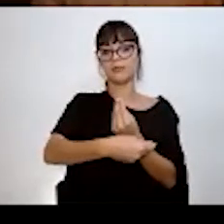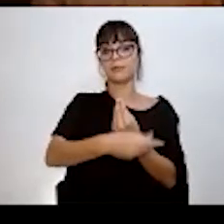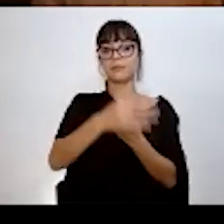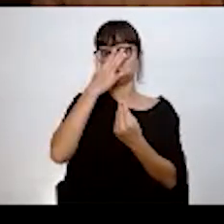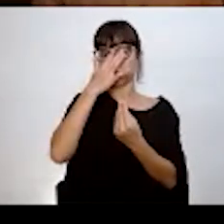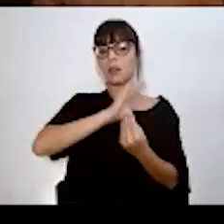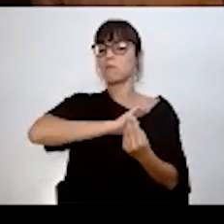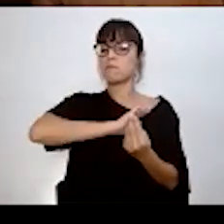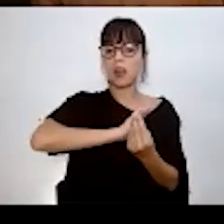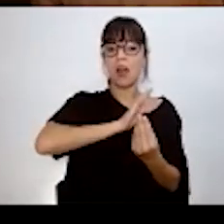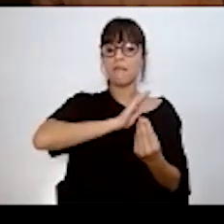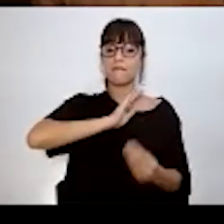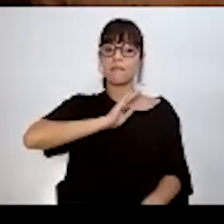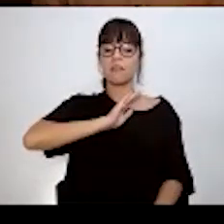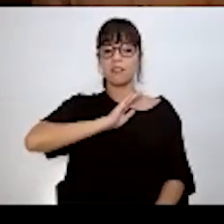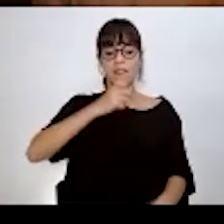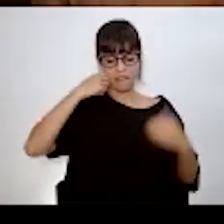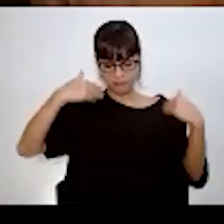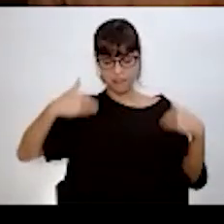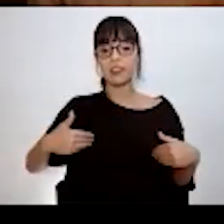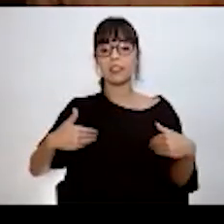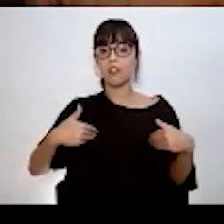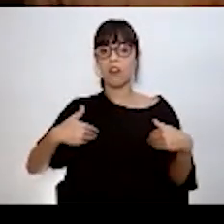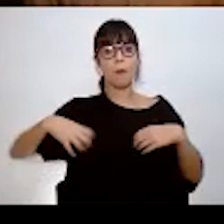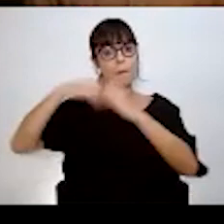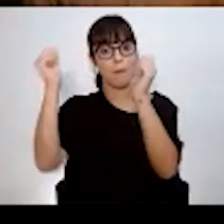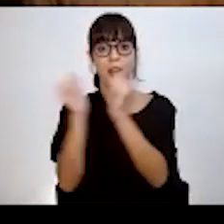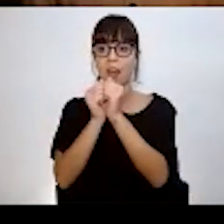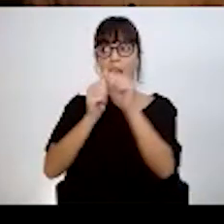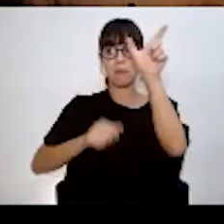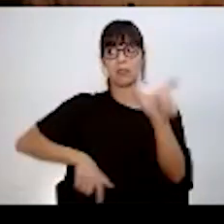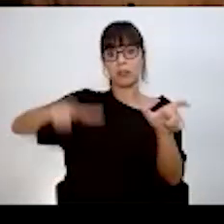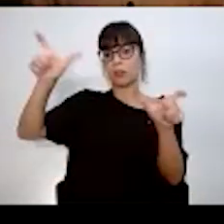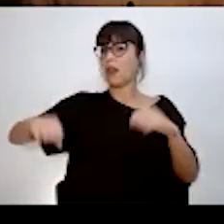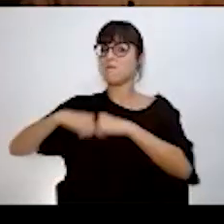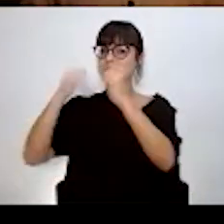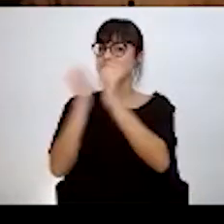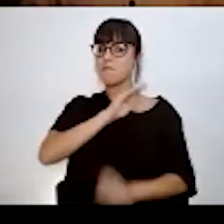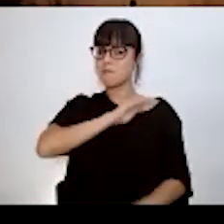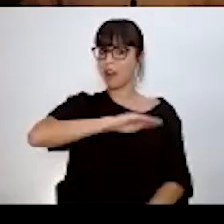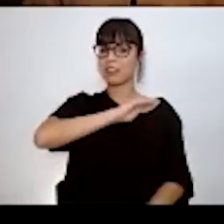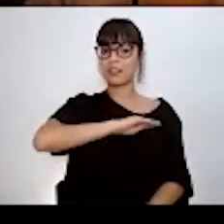lesiones atribuibles a violencia física por enfrentamientos entre personas muy elevada.